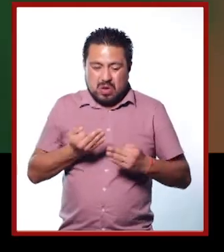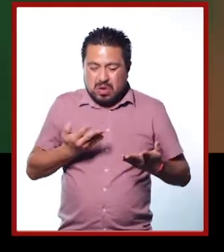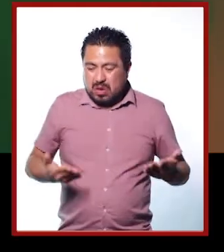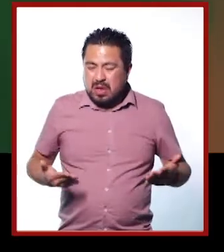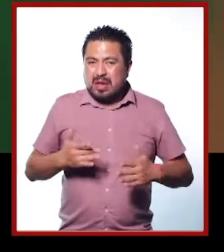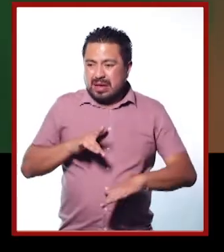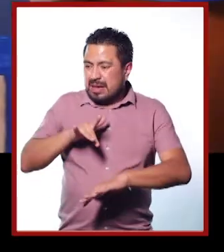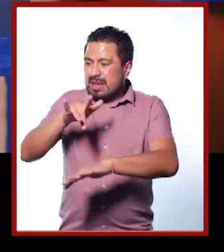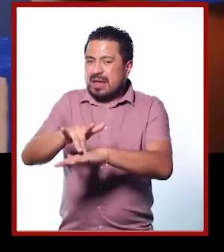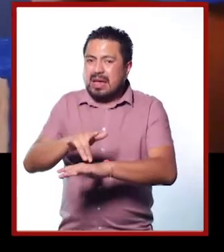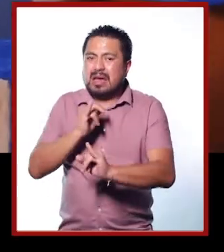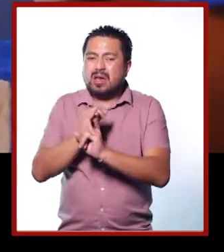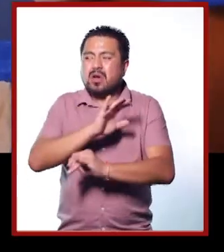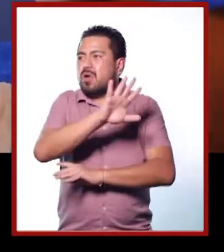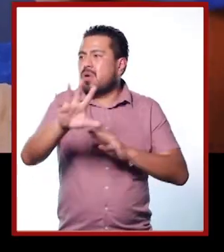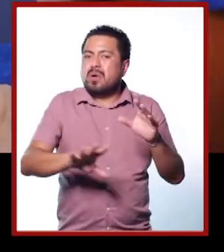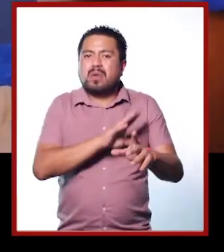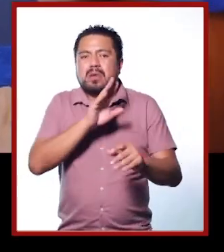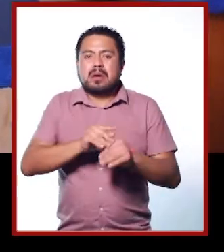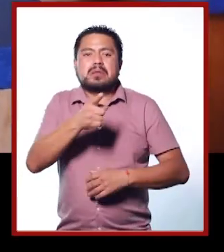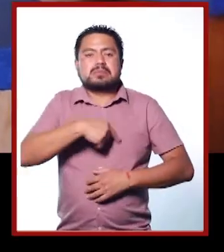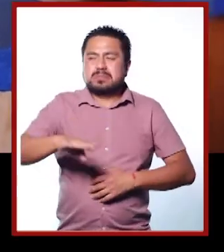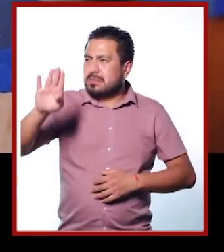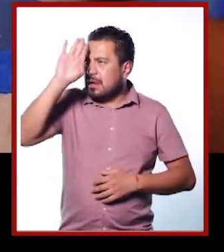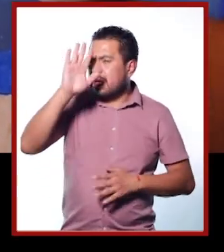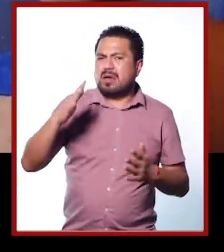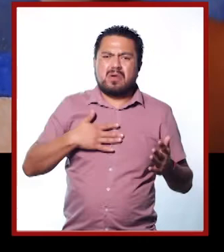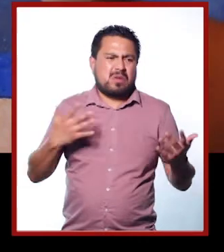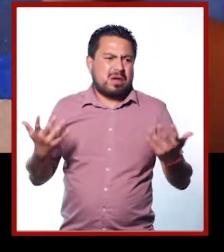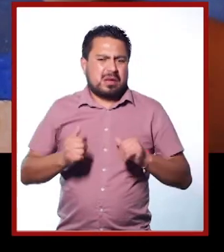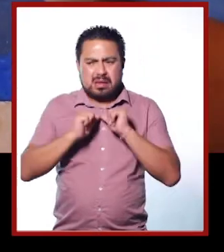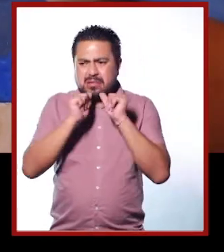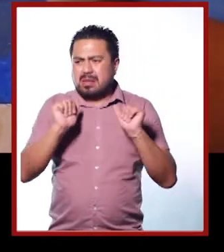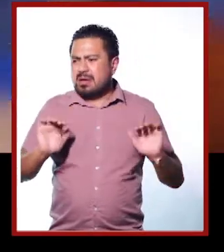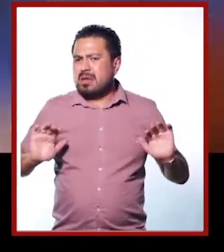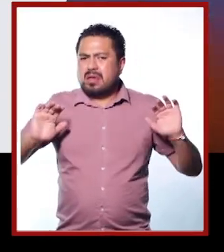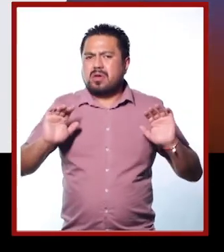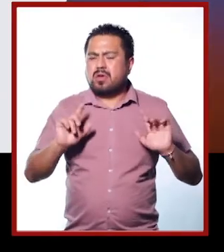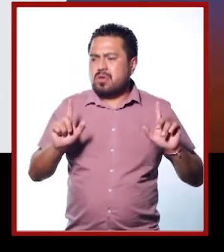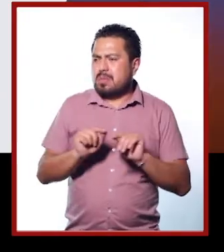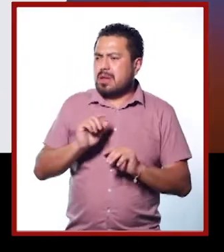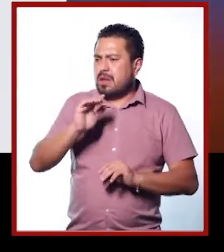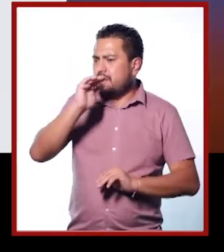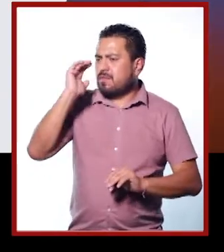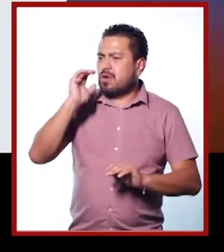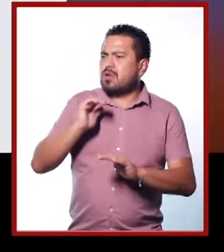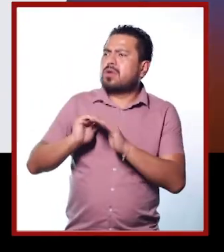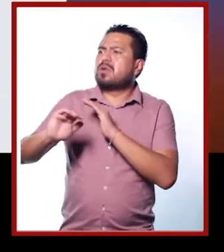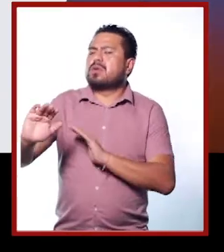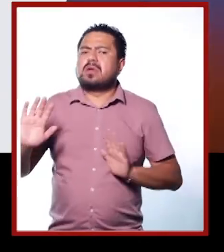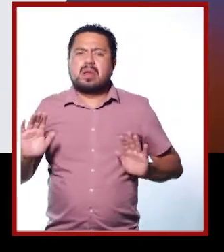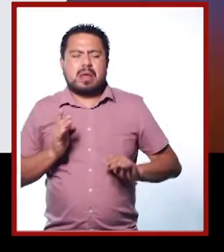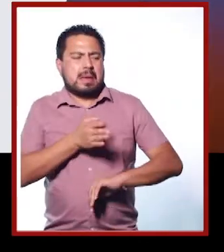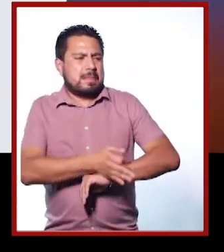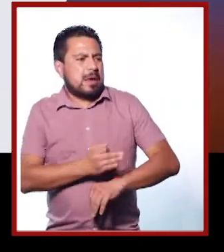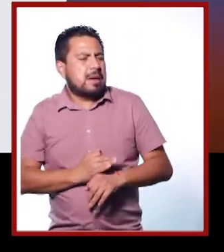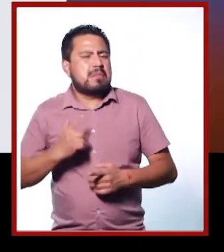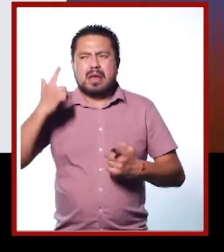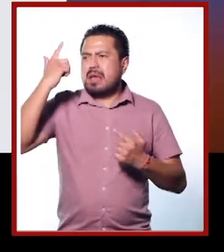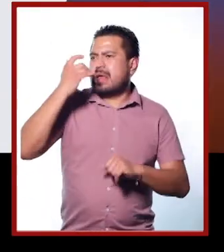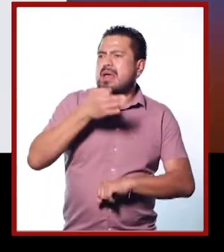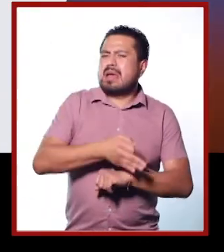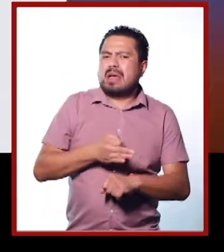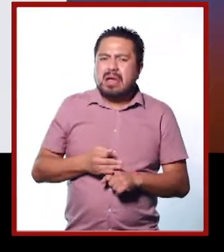esta situación de online en todos lados, pensaríamos como, ay, yo no hice nada, yo solo mandé una foto, o yo solo hice un meme o